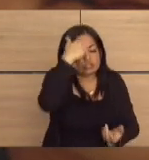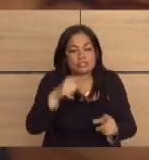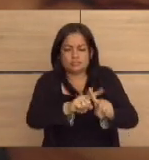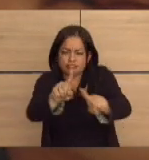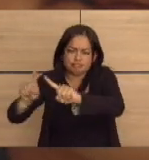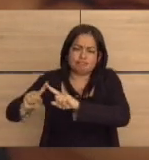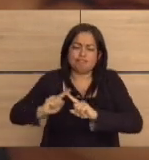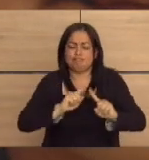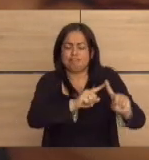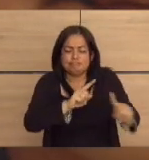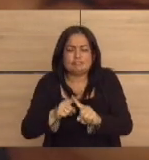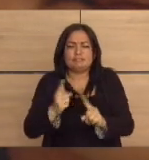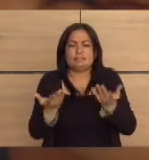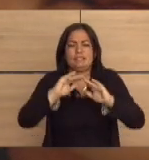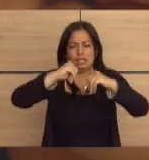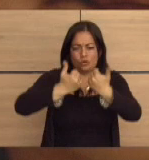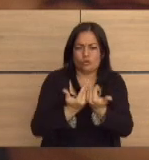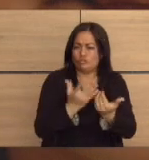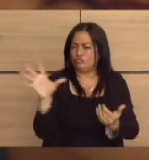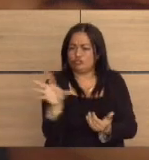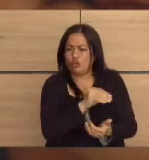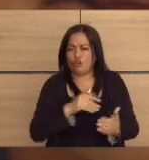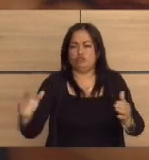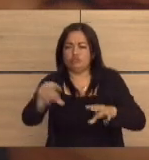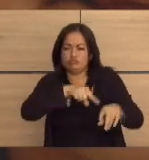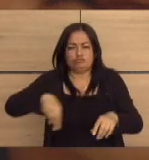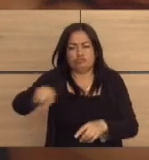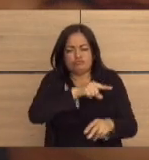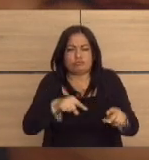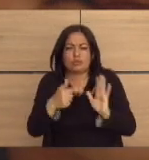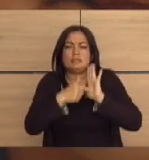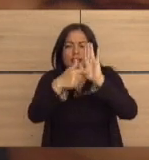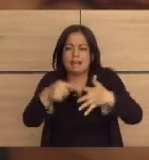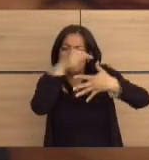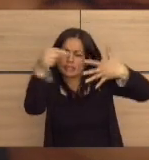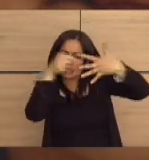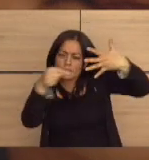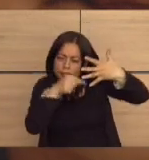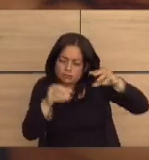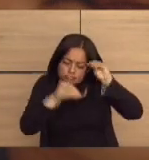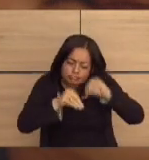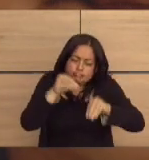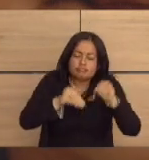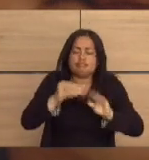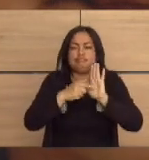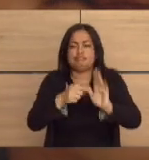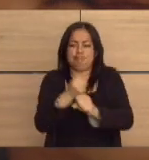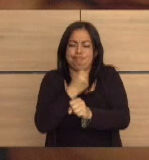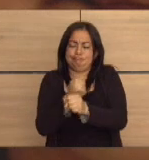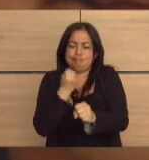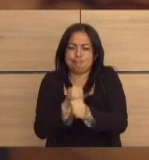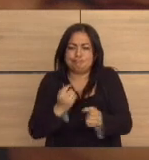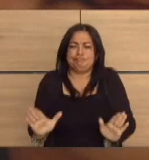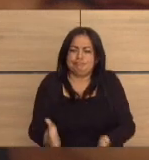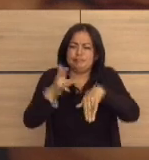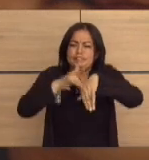distintos actores de la comunidad educativa para definir estos lineamientos, para trabajar allí la resignificación, para generar esta